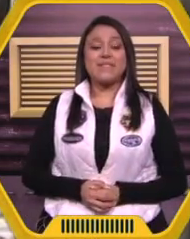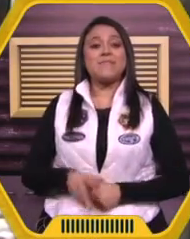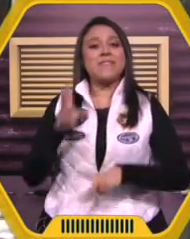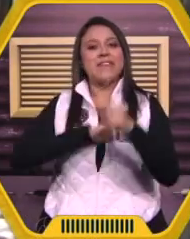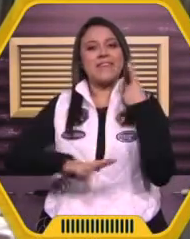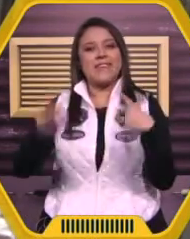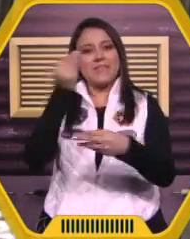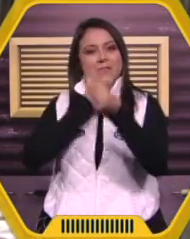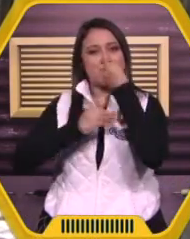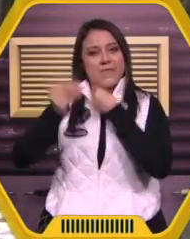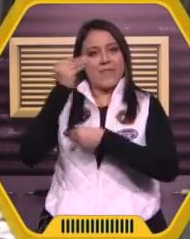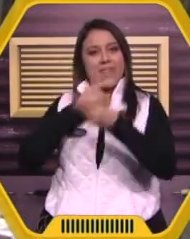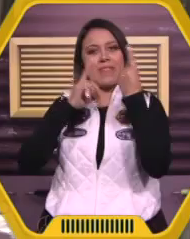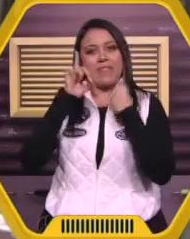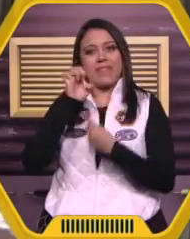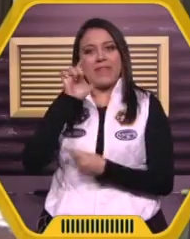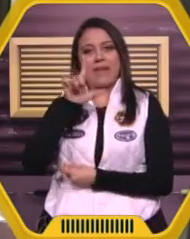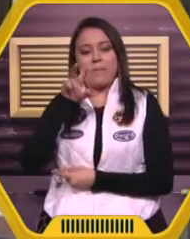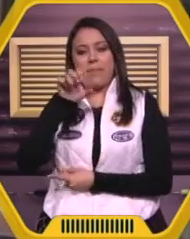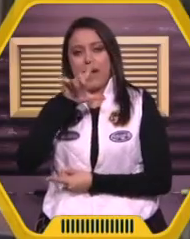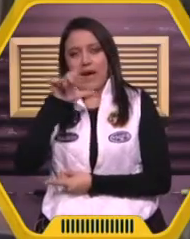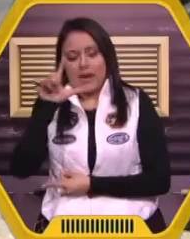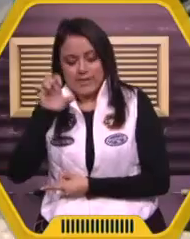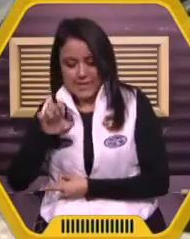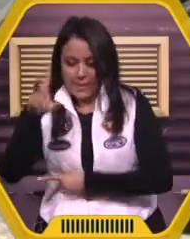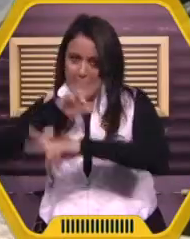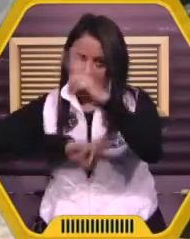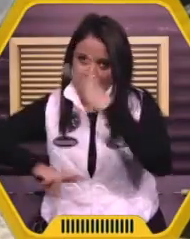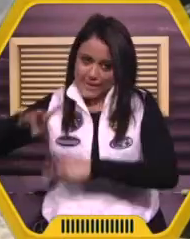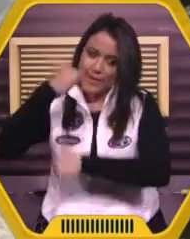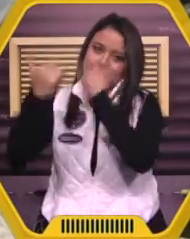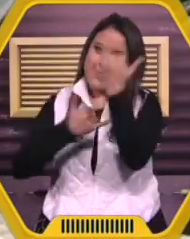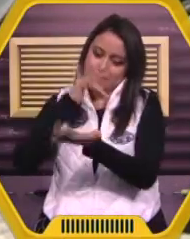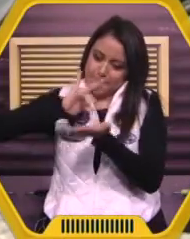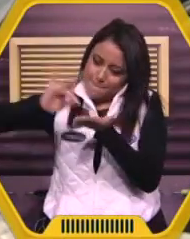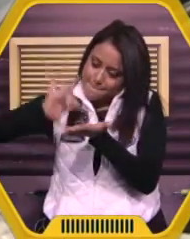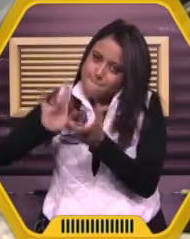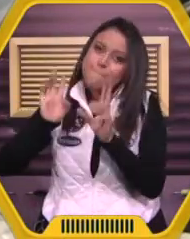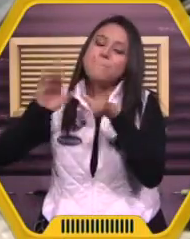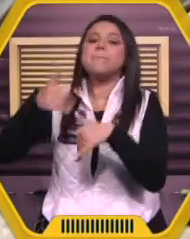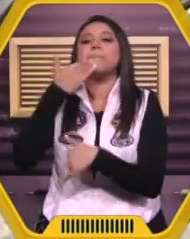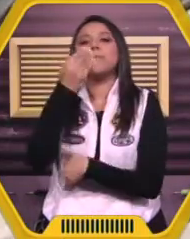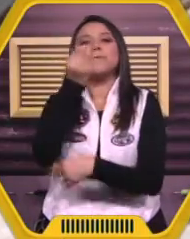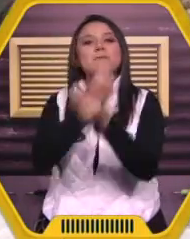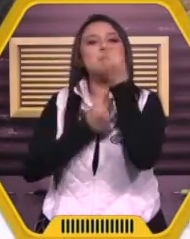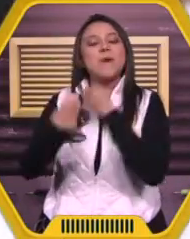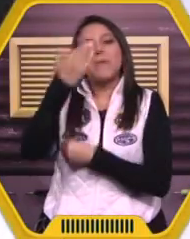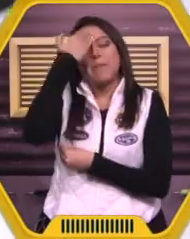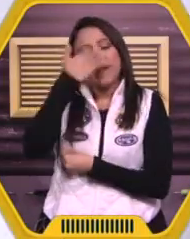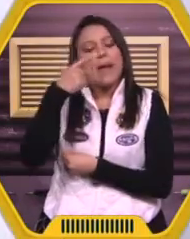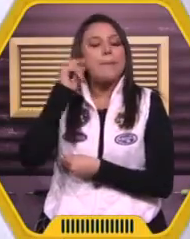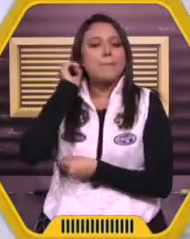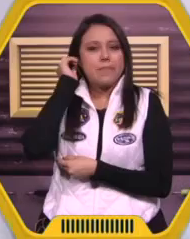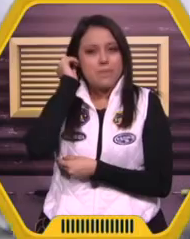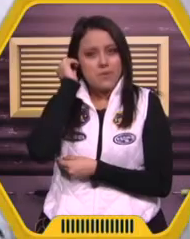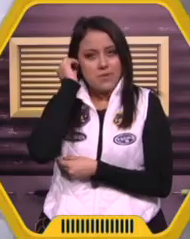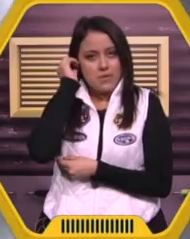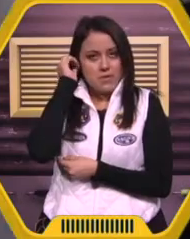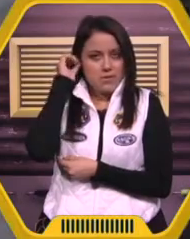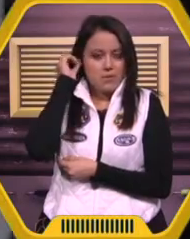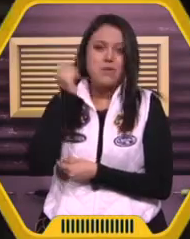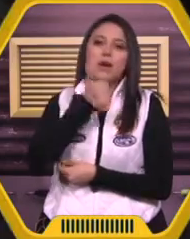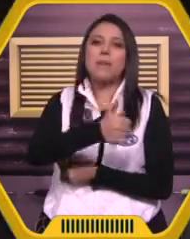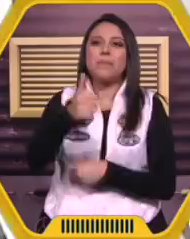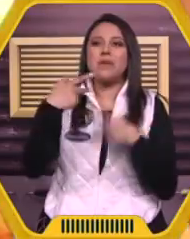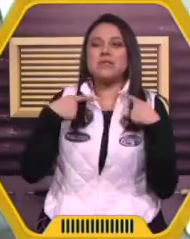Banquetes de Valle se sumó a la tripulación de esta misión llamada Juguetón, contribuyendo con un rico menú para todos los voluntarios en el centro de acopio.